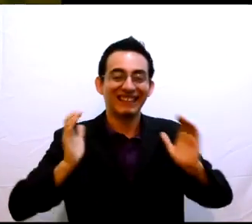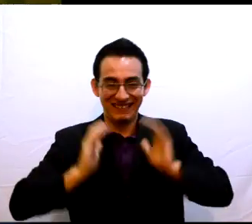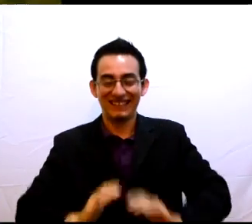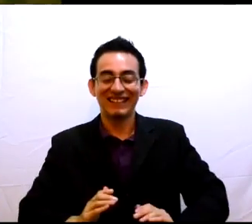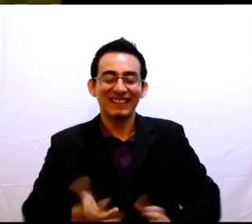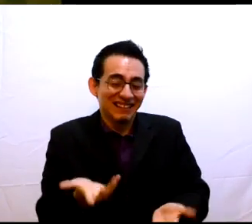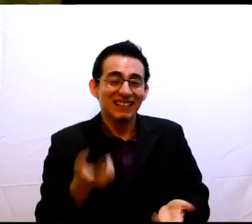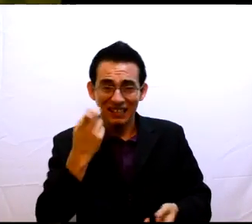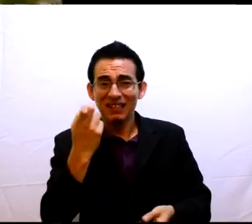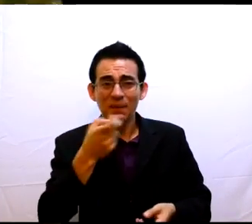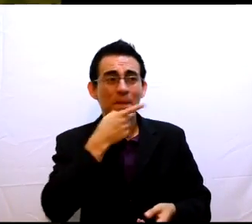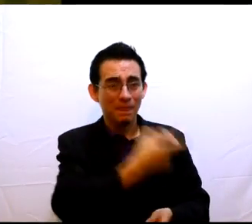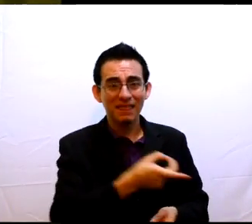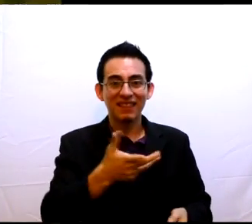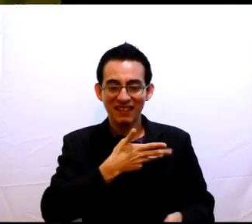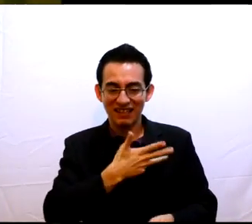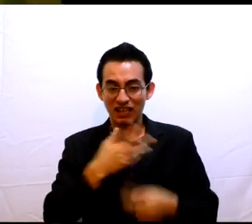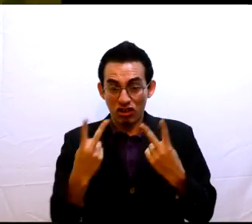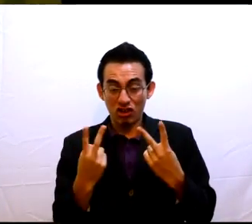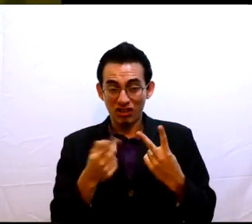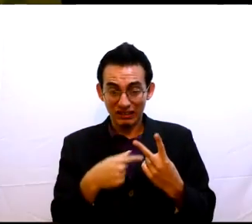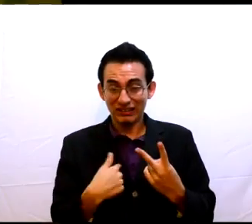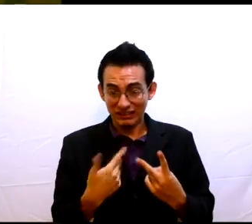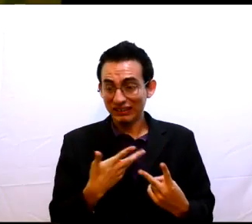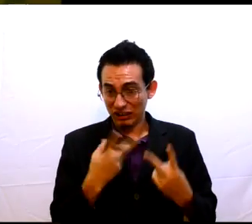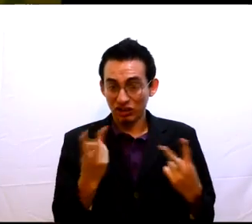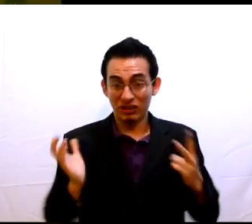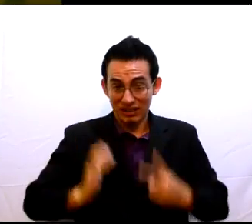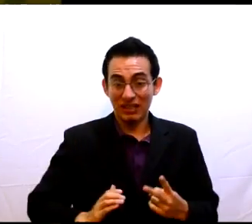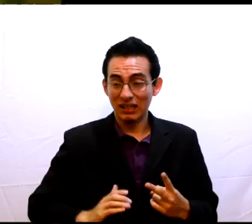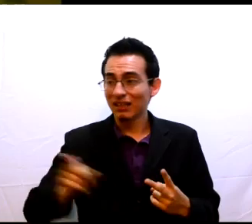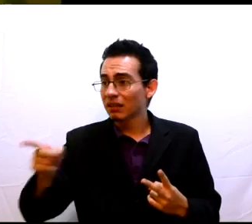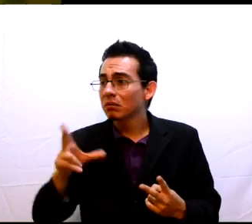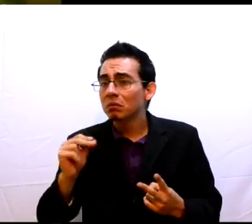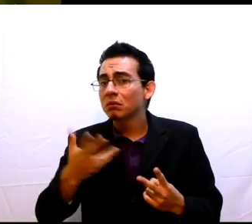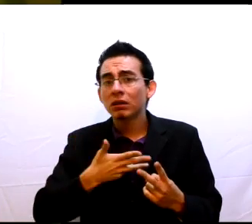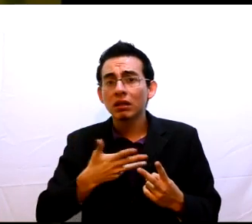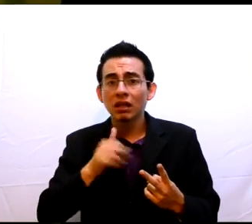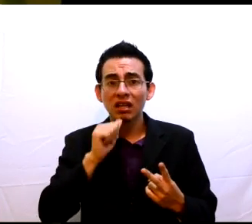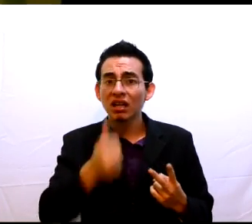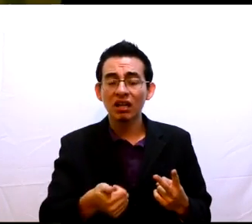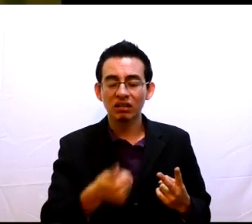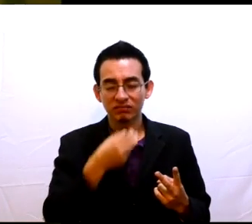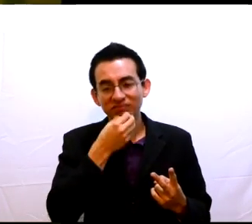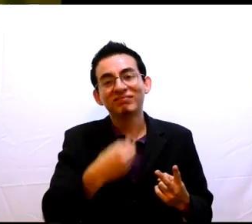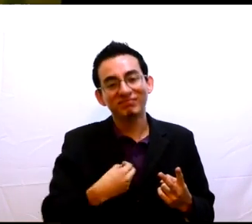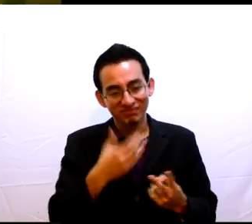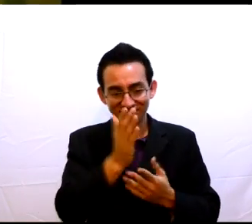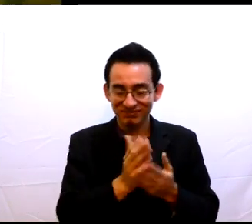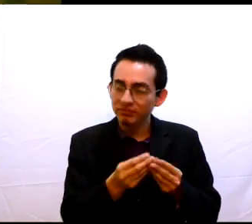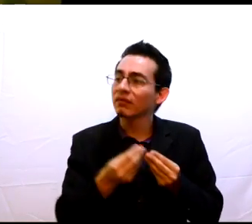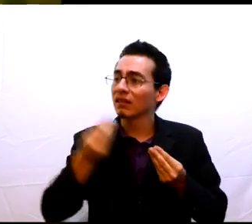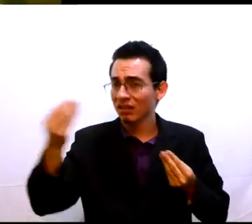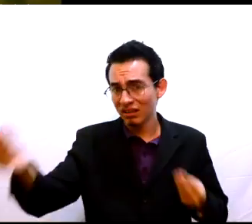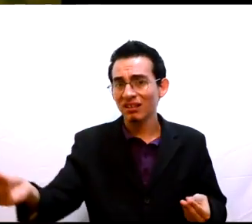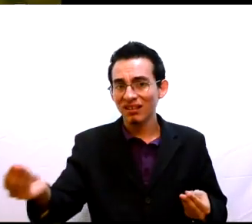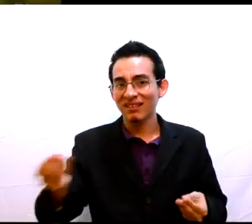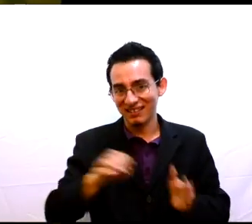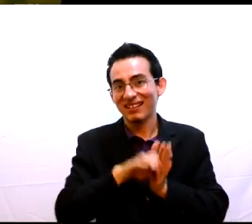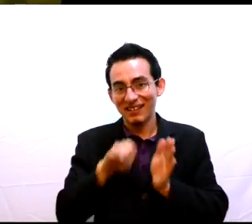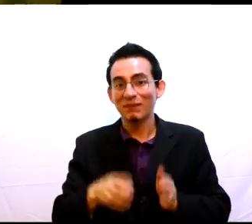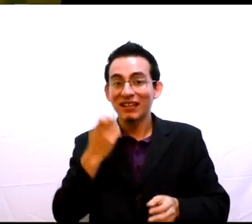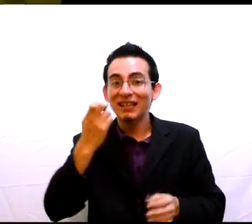bueno yo tenía dos y él no tenía aún no tenía ni uno entonces yo estaba en abundancia no es